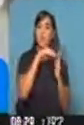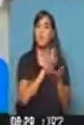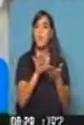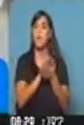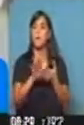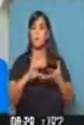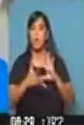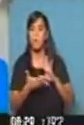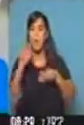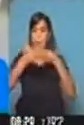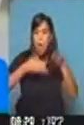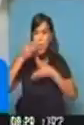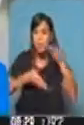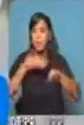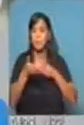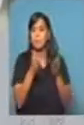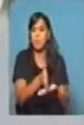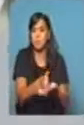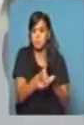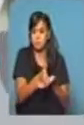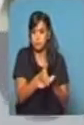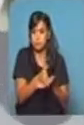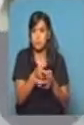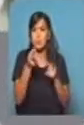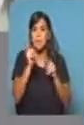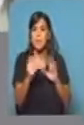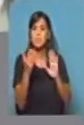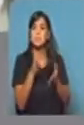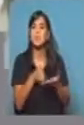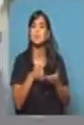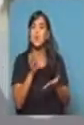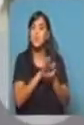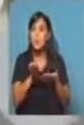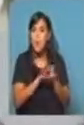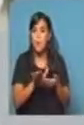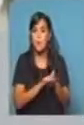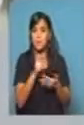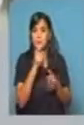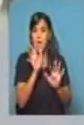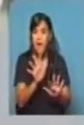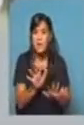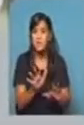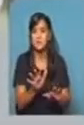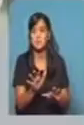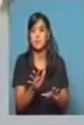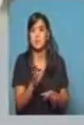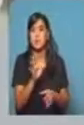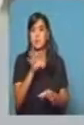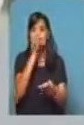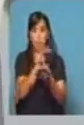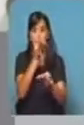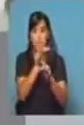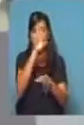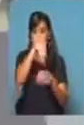formas de vandalismo al código de faltas e incluir también nuevas sanciones para quienes cometan este tipo de actos en instalaciones educativas